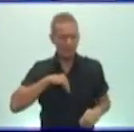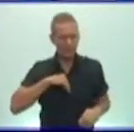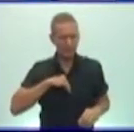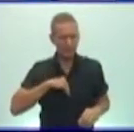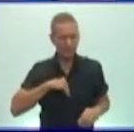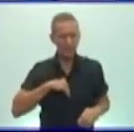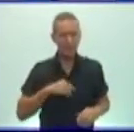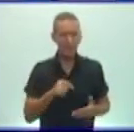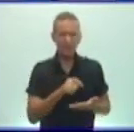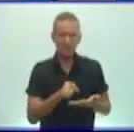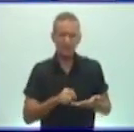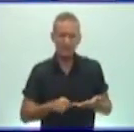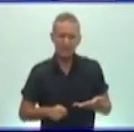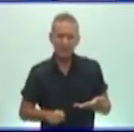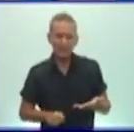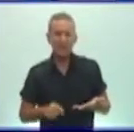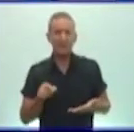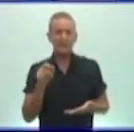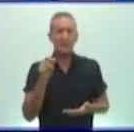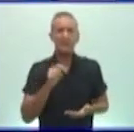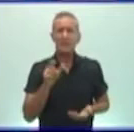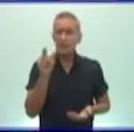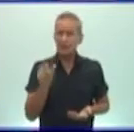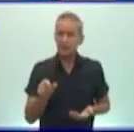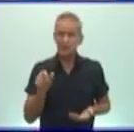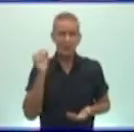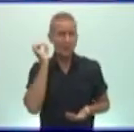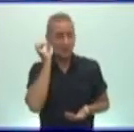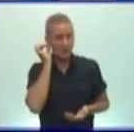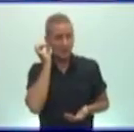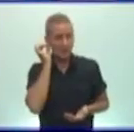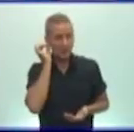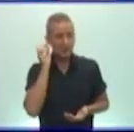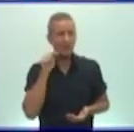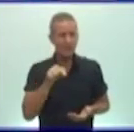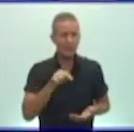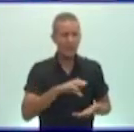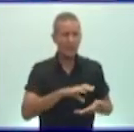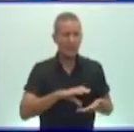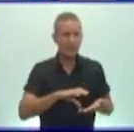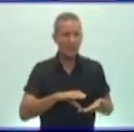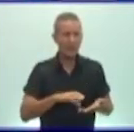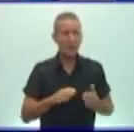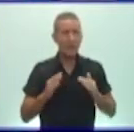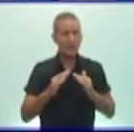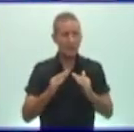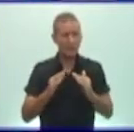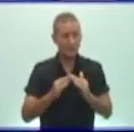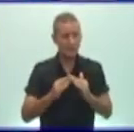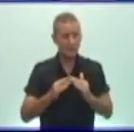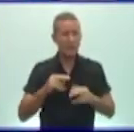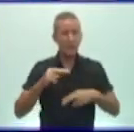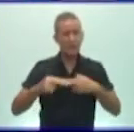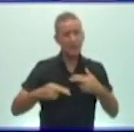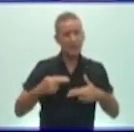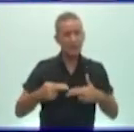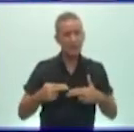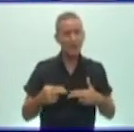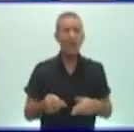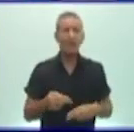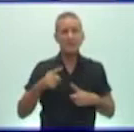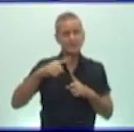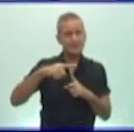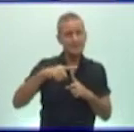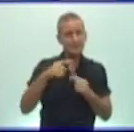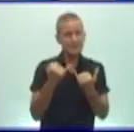autora se ponen de manifiesto en el texto? En el hogar, durante la realización de estos estudios independientes,